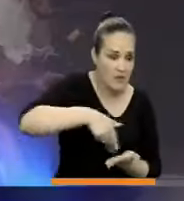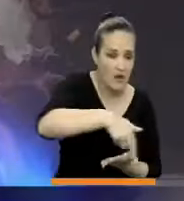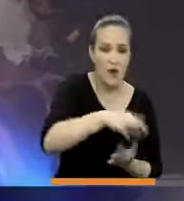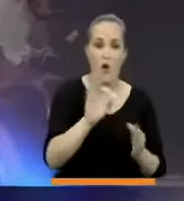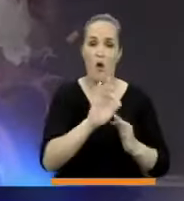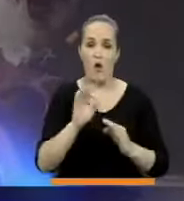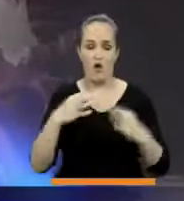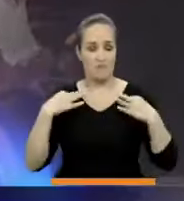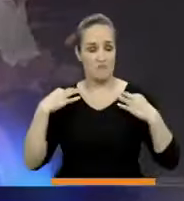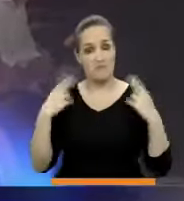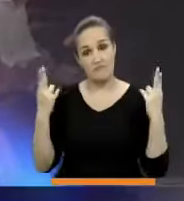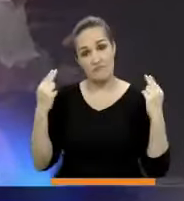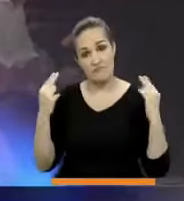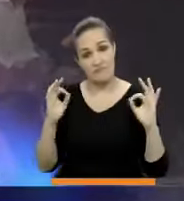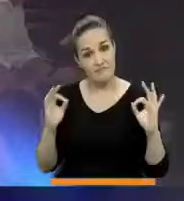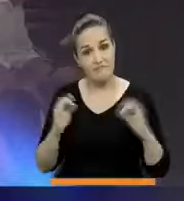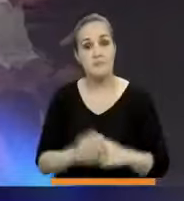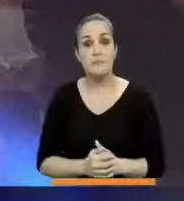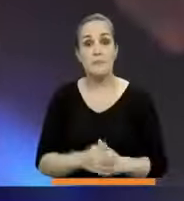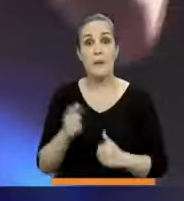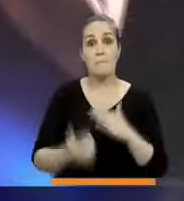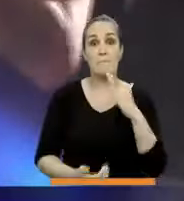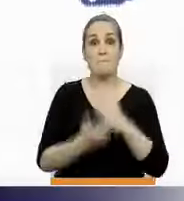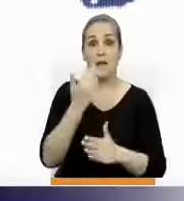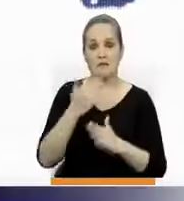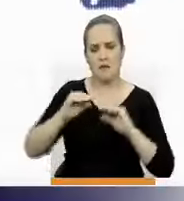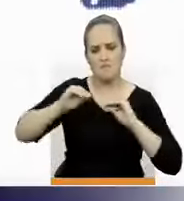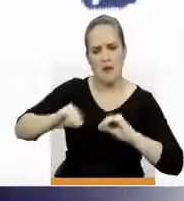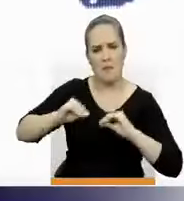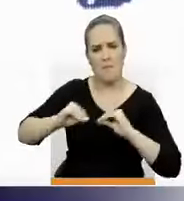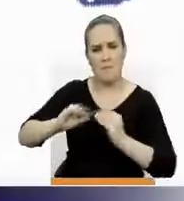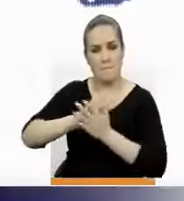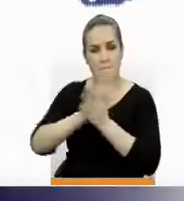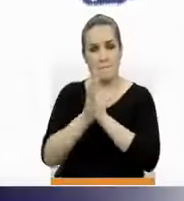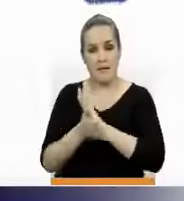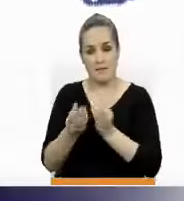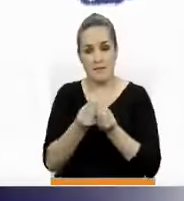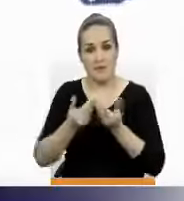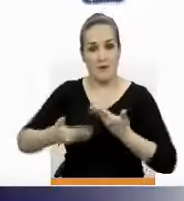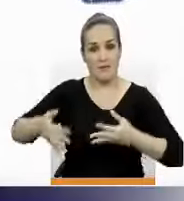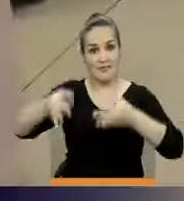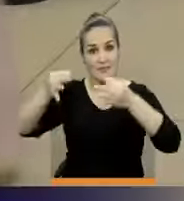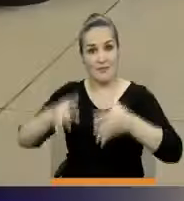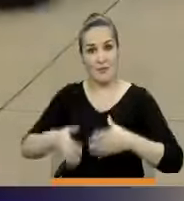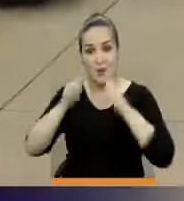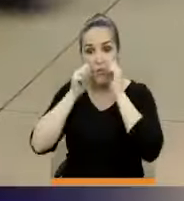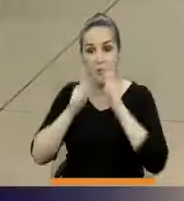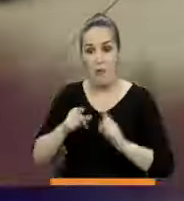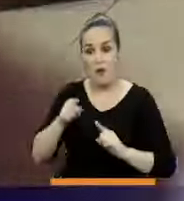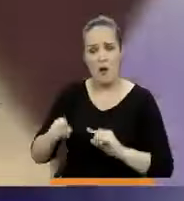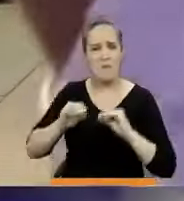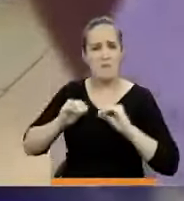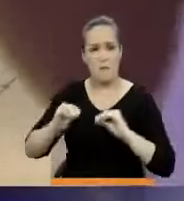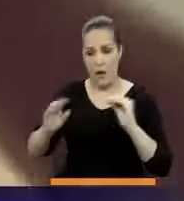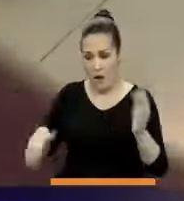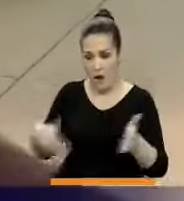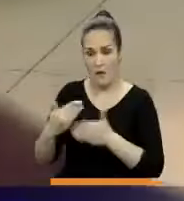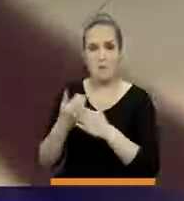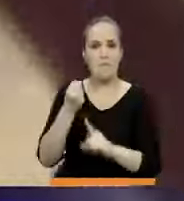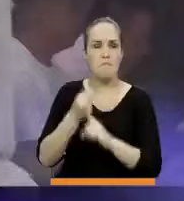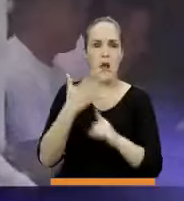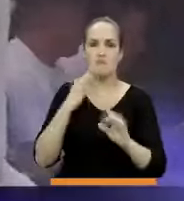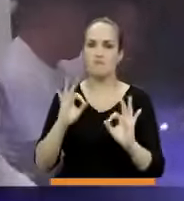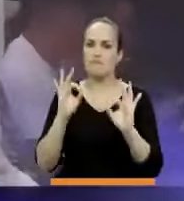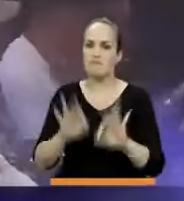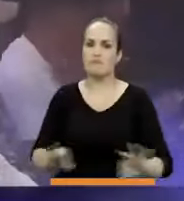alta costura. Desde su lanzamiento, el Laboratorio de Paz, Convivencia y Seguridad Humana ha tenido un impacto